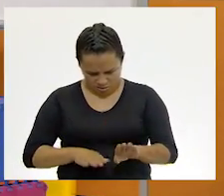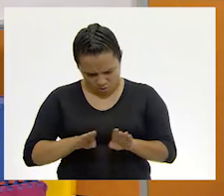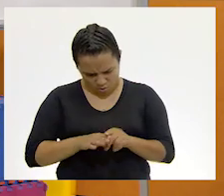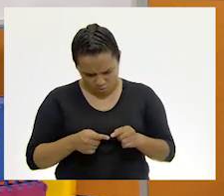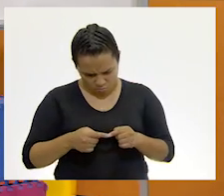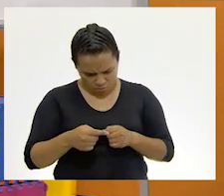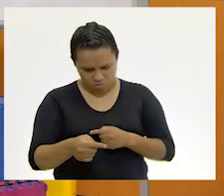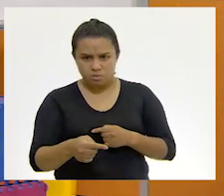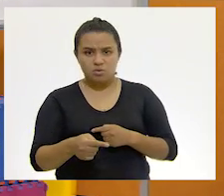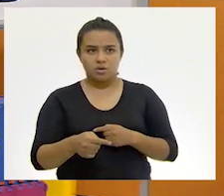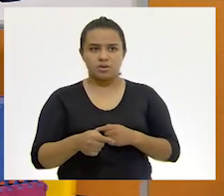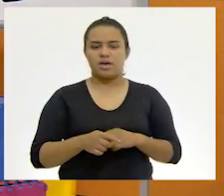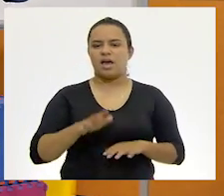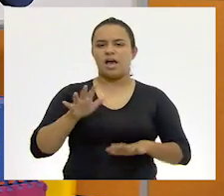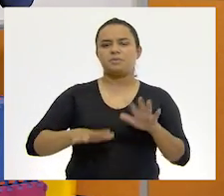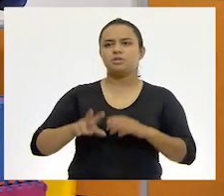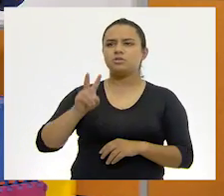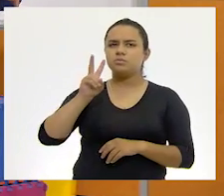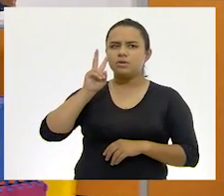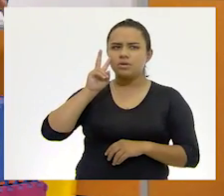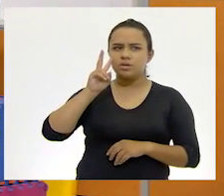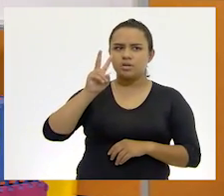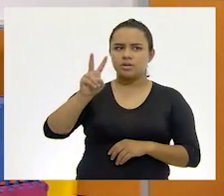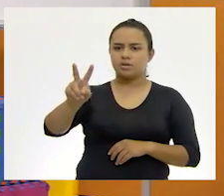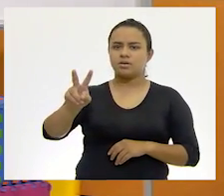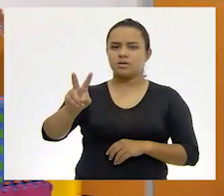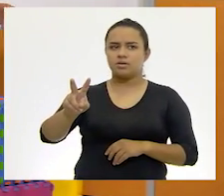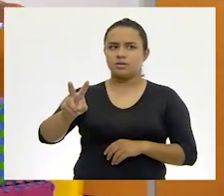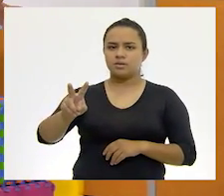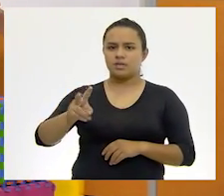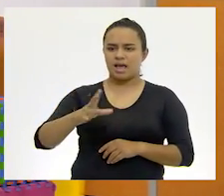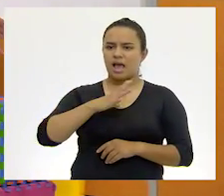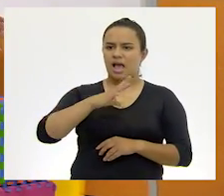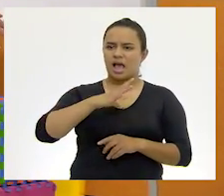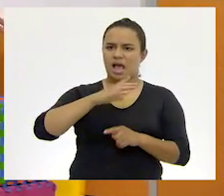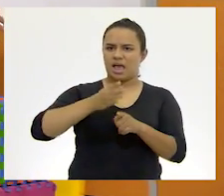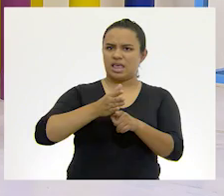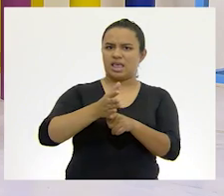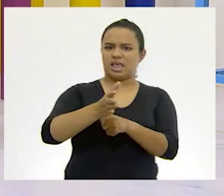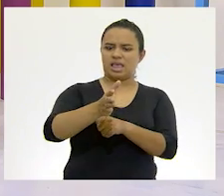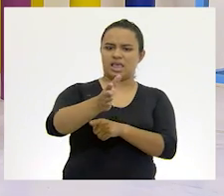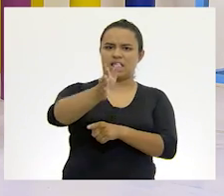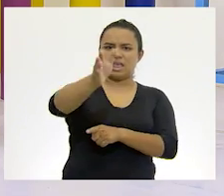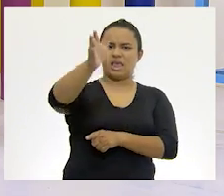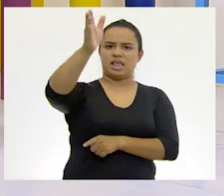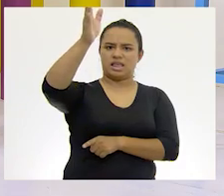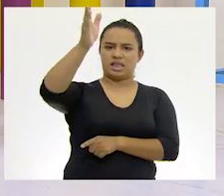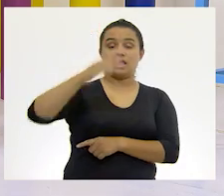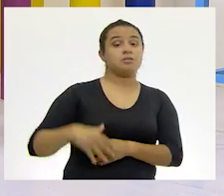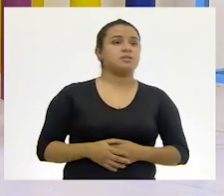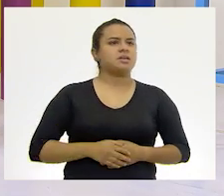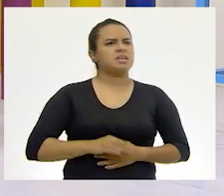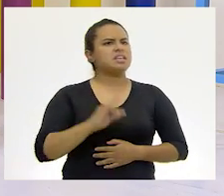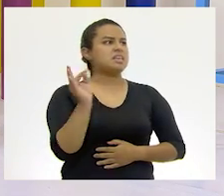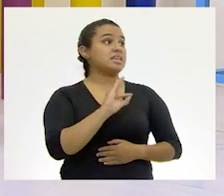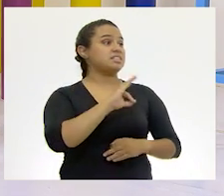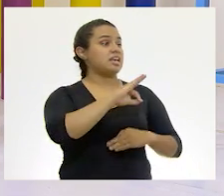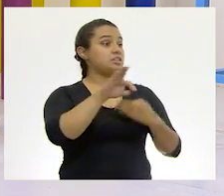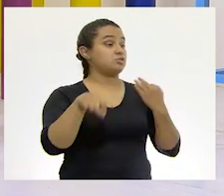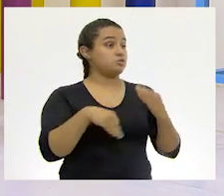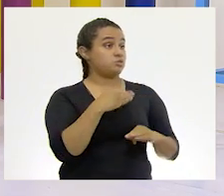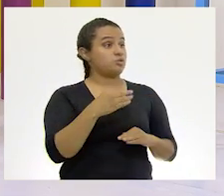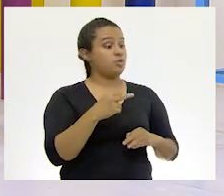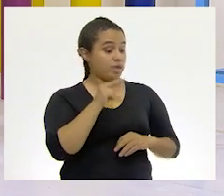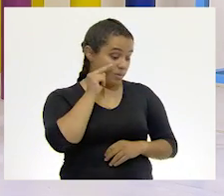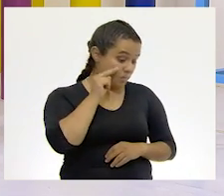trazado, van viendo que en el piso como que se dibujan líneas, ¿no? Sí, así es. Tal vez no todo mundo repare